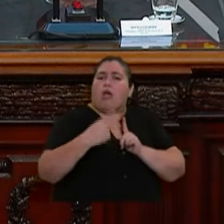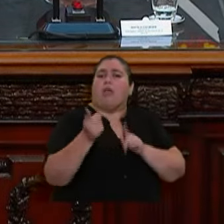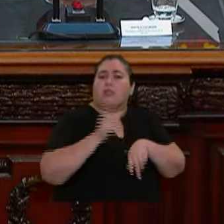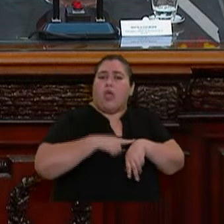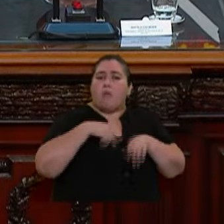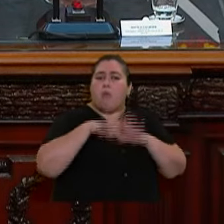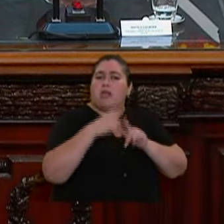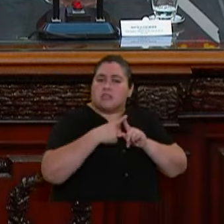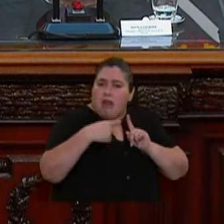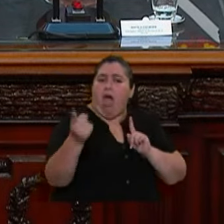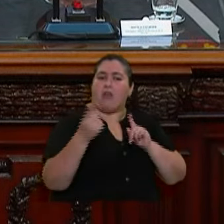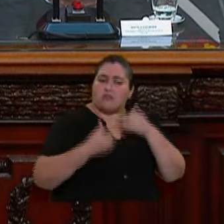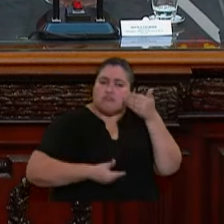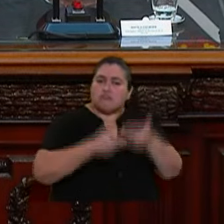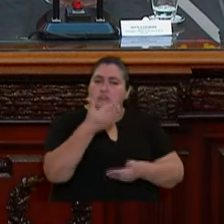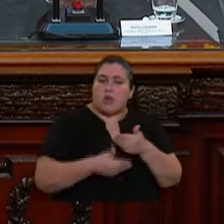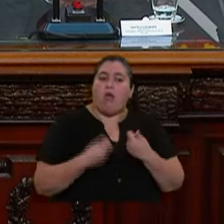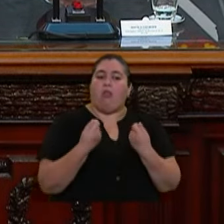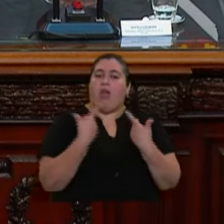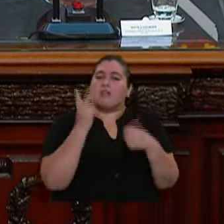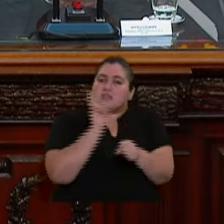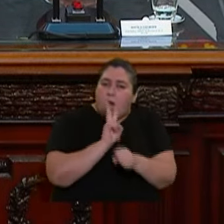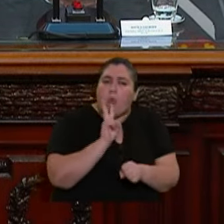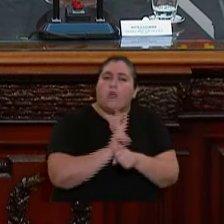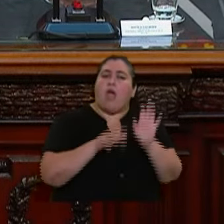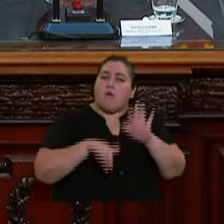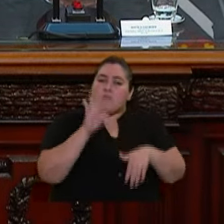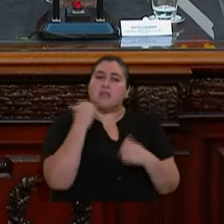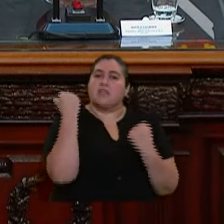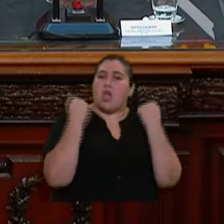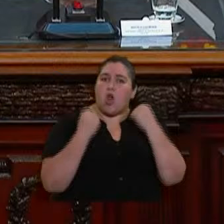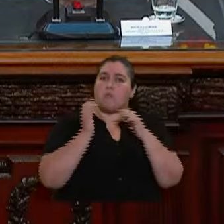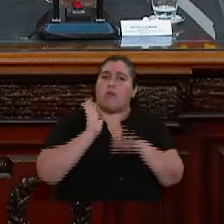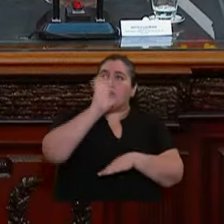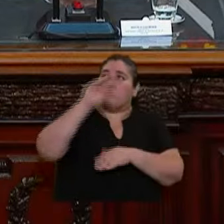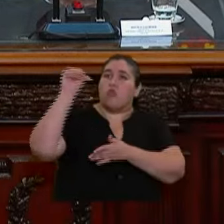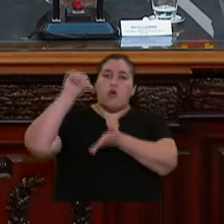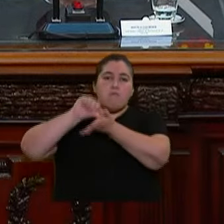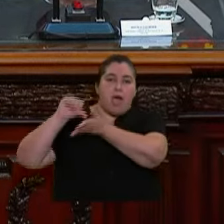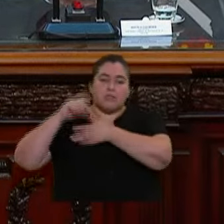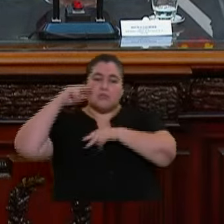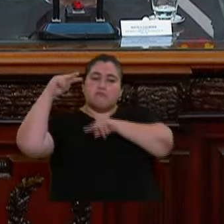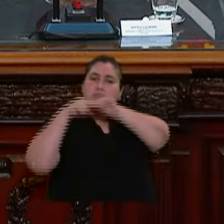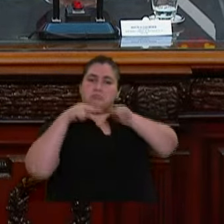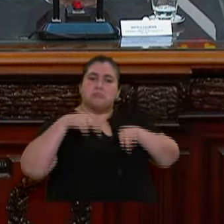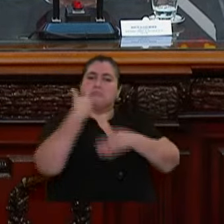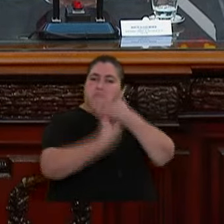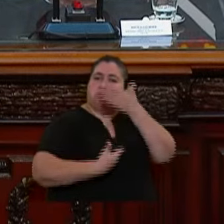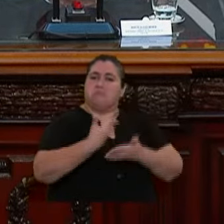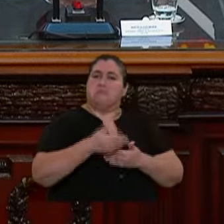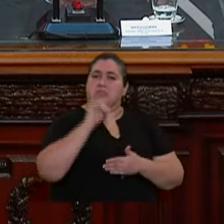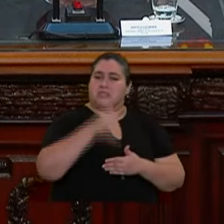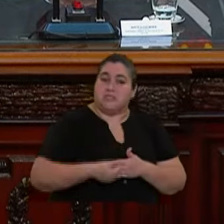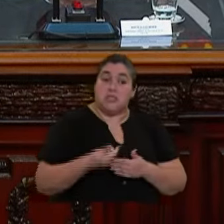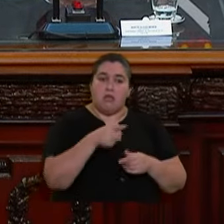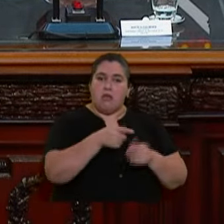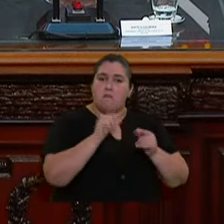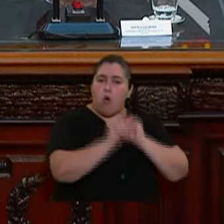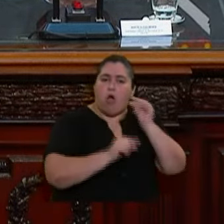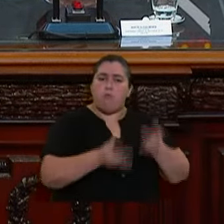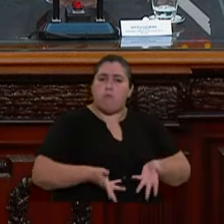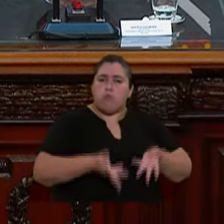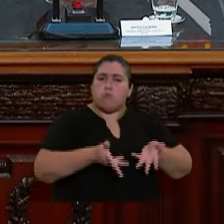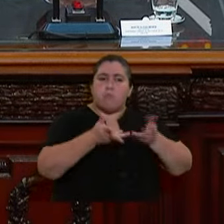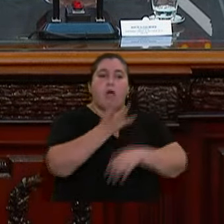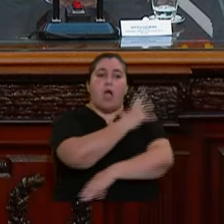consecuencia, generarán mayor seguridad para los actores económicos locales y extranjeros, lo cual redundará en acelerar el crecimiento económico, la caída